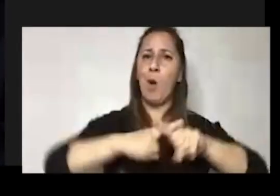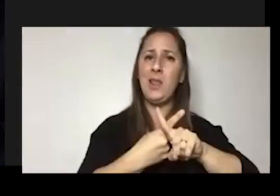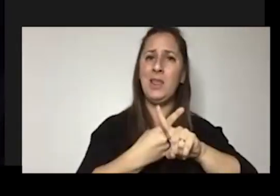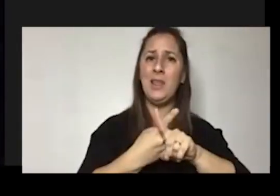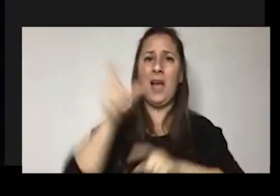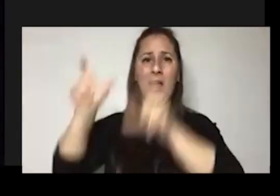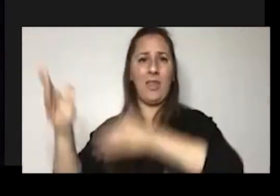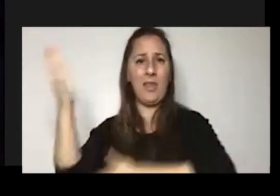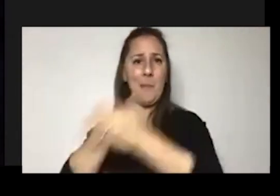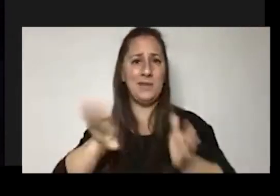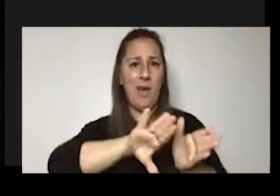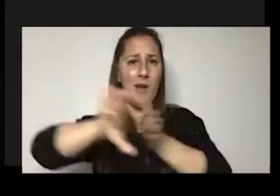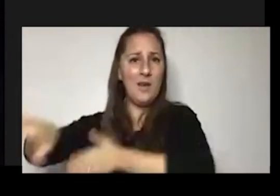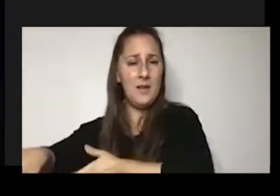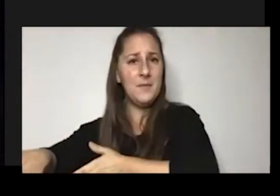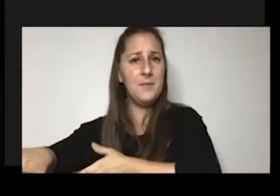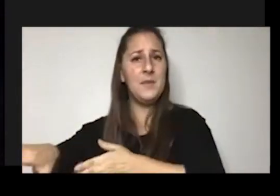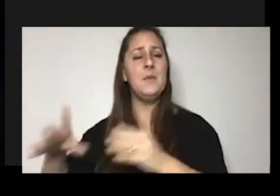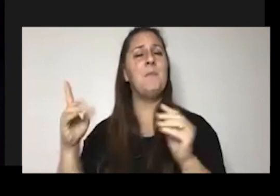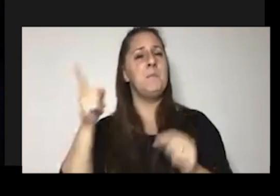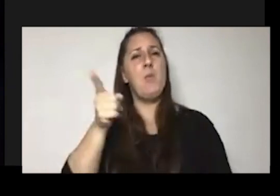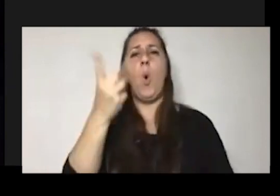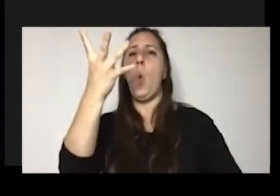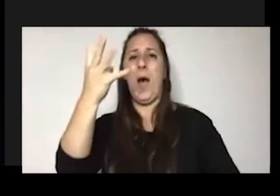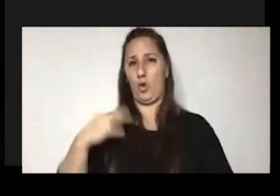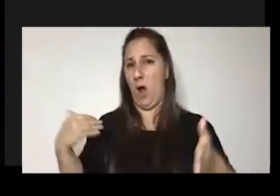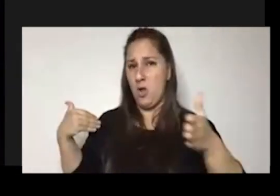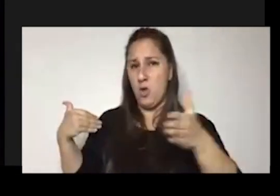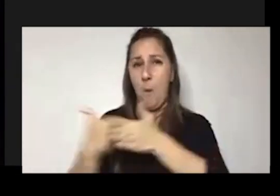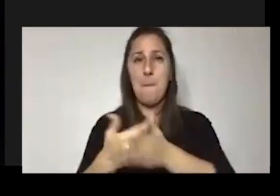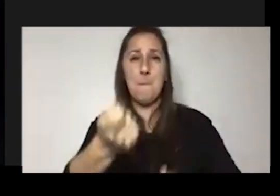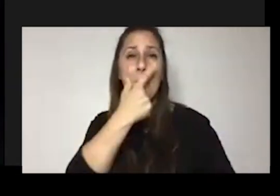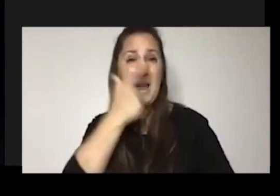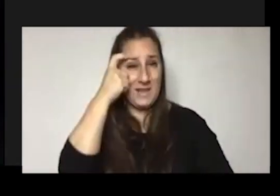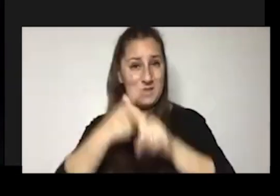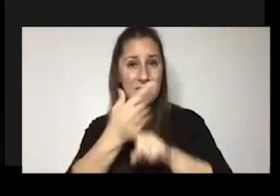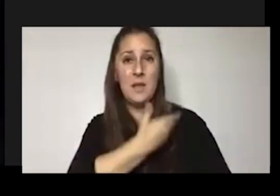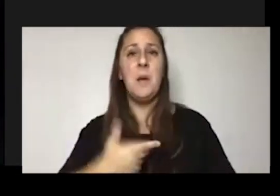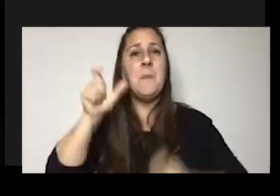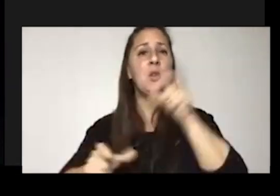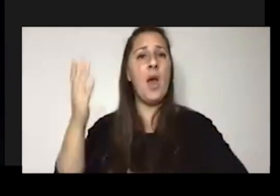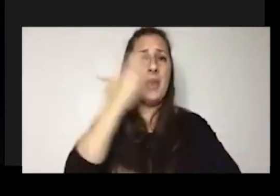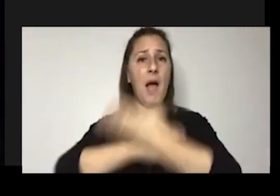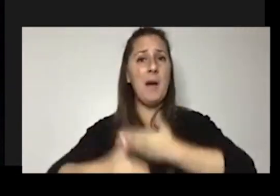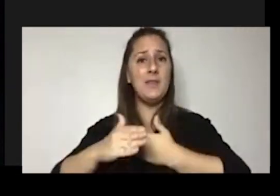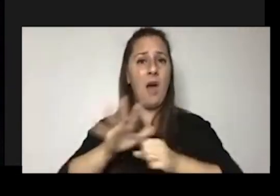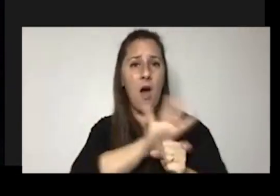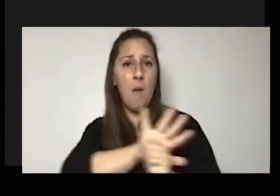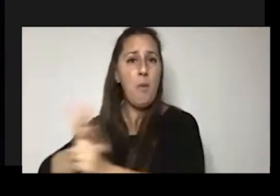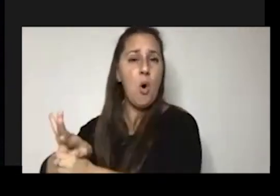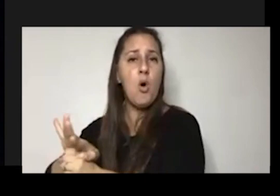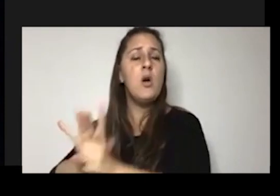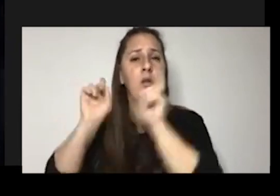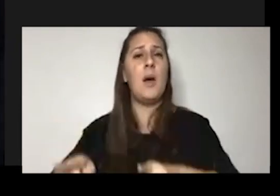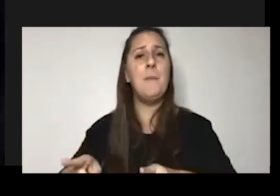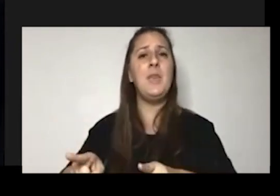compañero, digo, durante los últimos 4 años del gobierno de Macri, las personas con discapacidad no solo quedaron por fuera de la agenda, sino que fueron